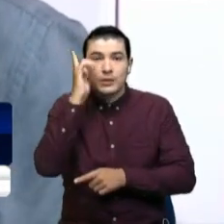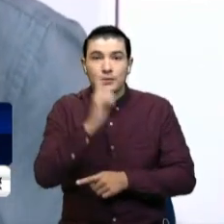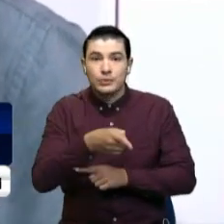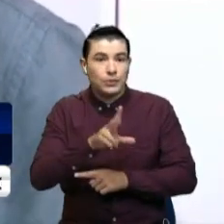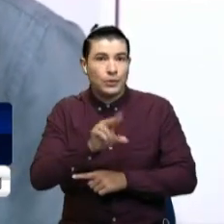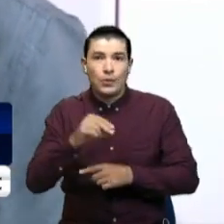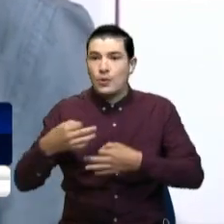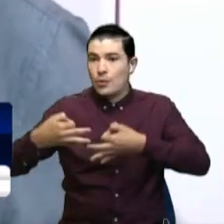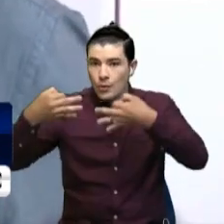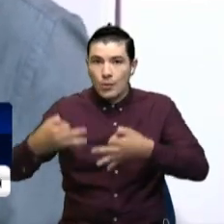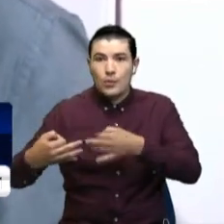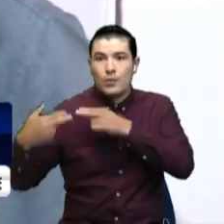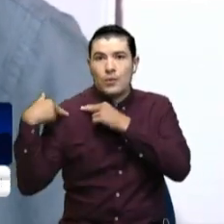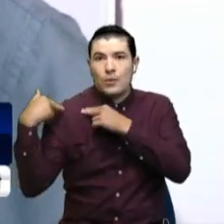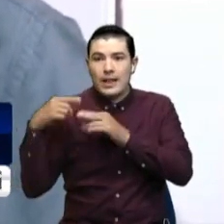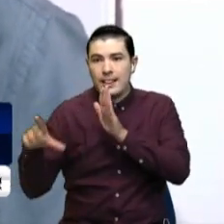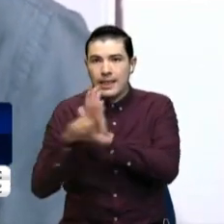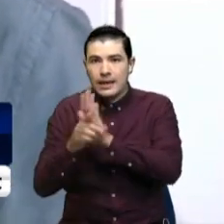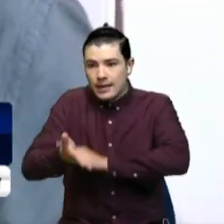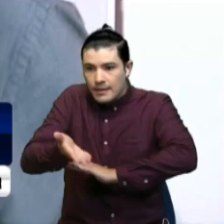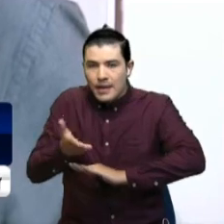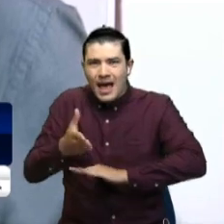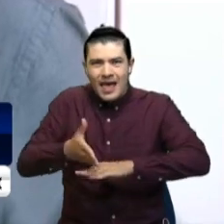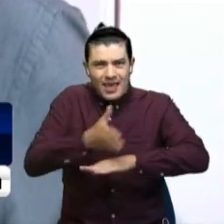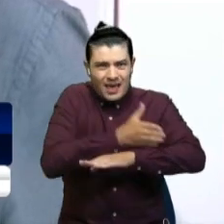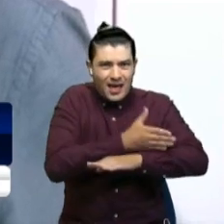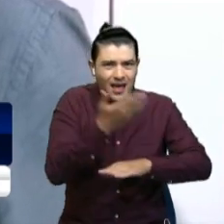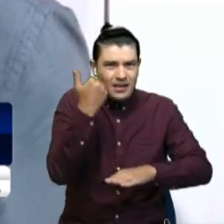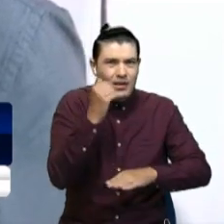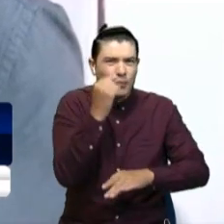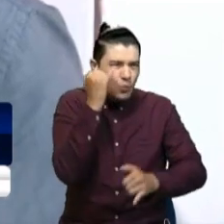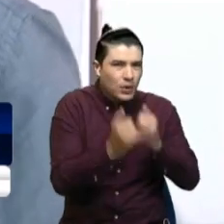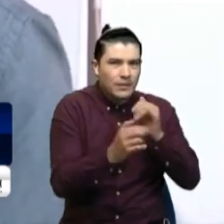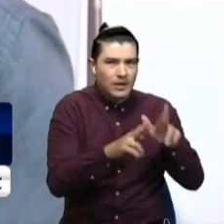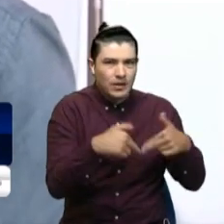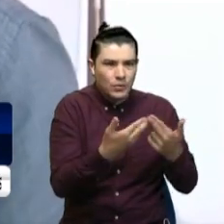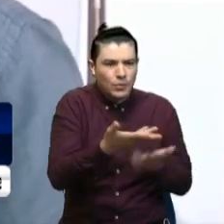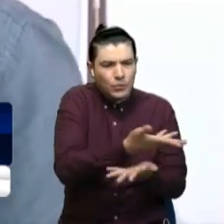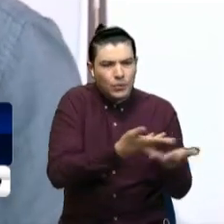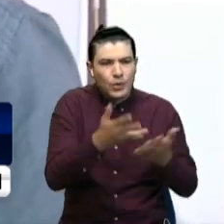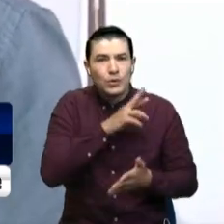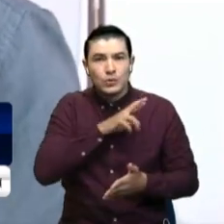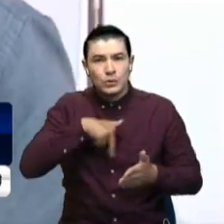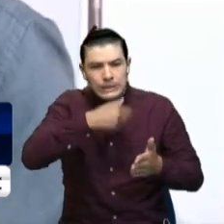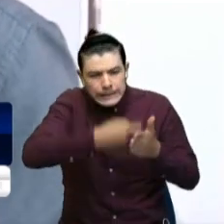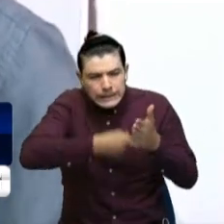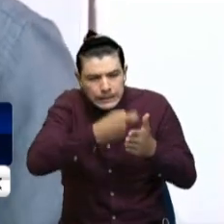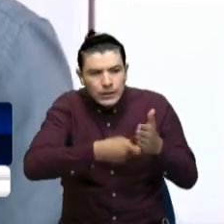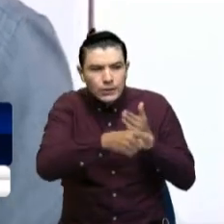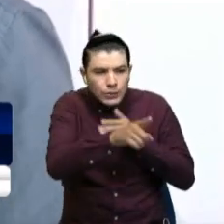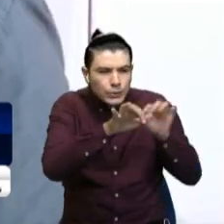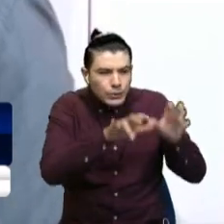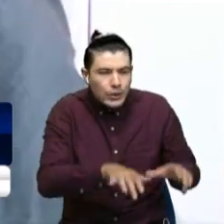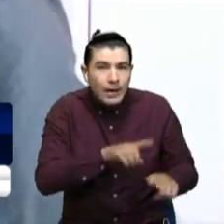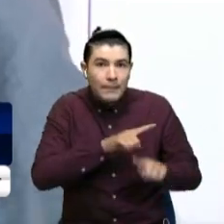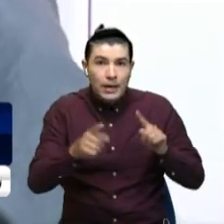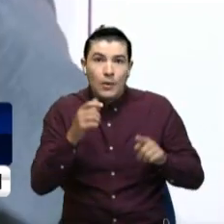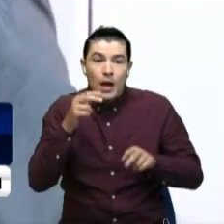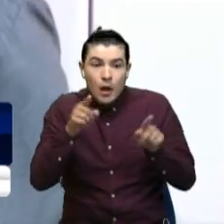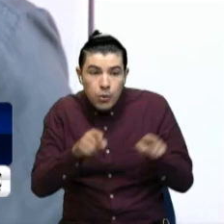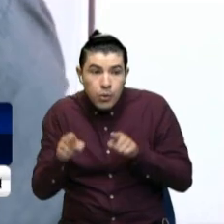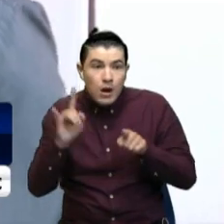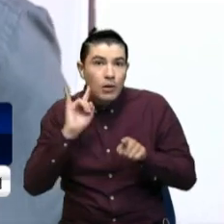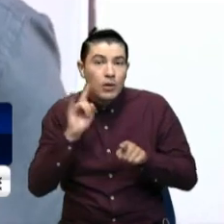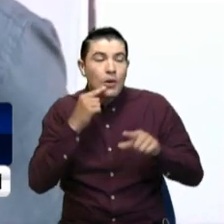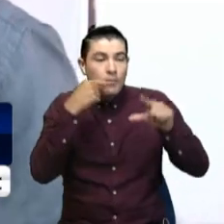las cargas que la ley exige incluso en la última diligencia ya aun cuando teníamos varias observaciones al escrito dejamos una constancia en audio donde señalamos